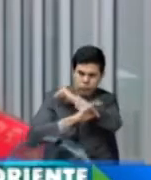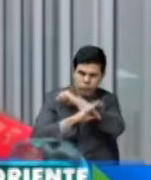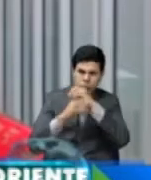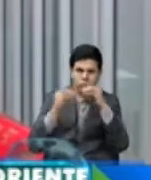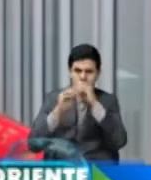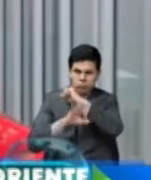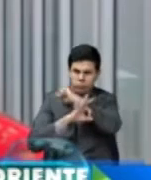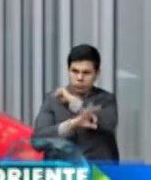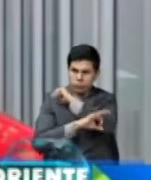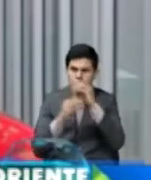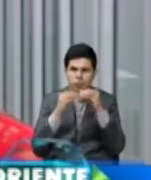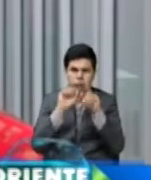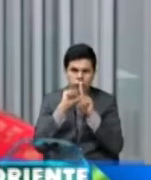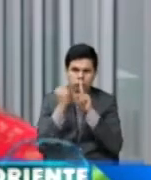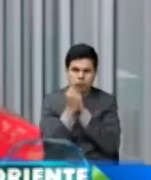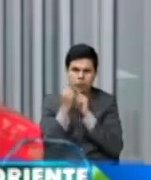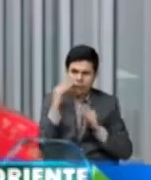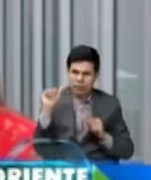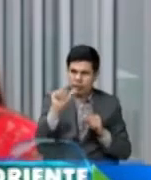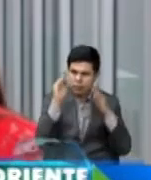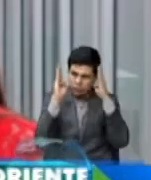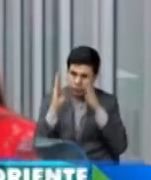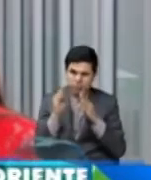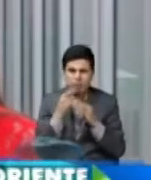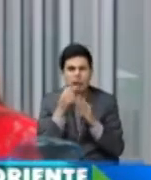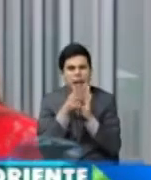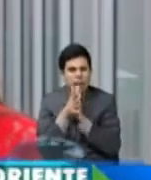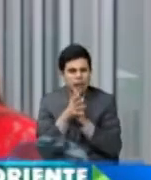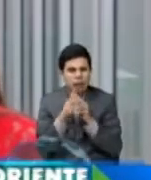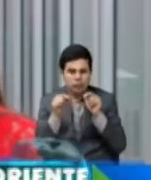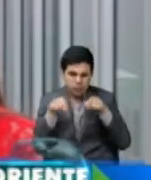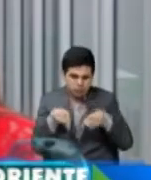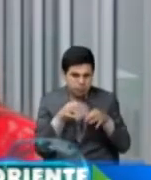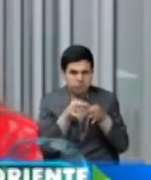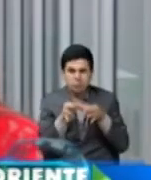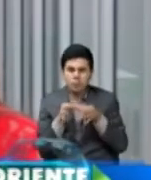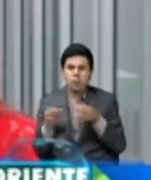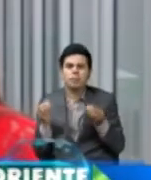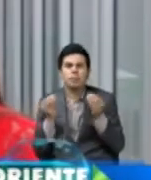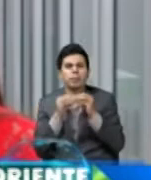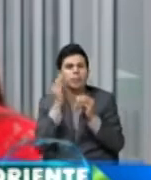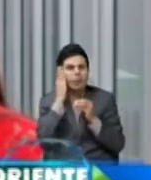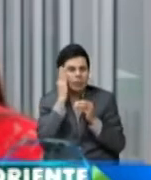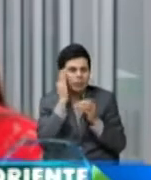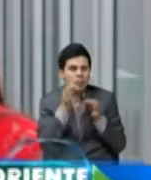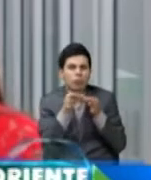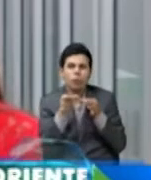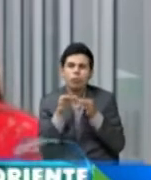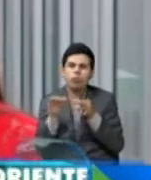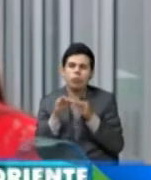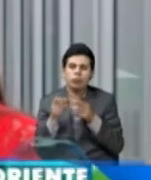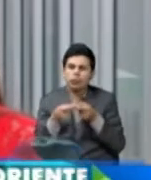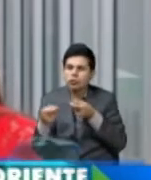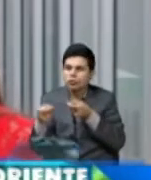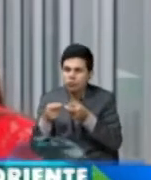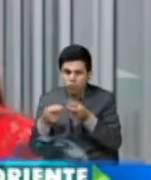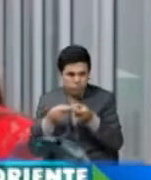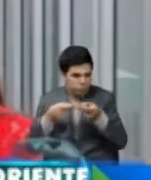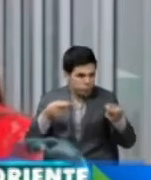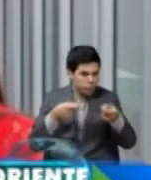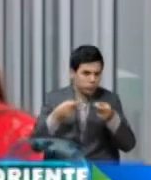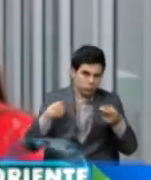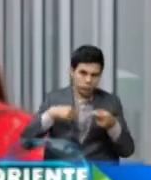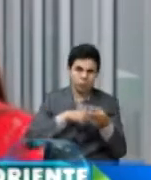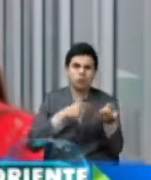social a las mujeres. Hemos tenido casos no solamente del área metropolitana, sino también de municipios cercanos y aún hemos